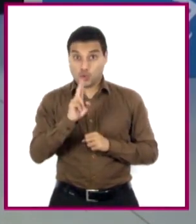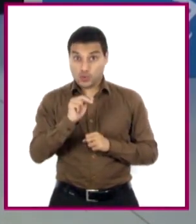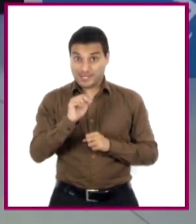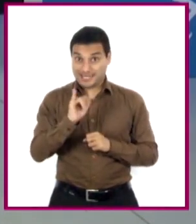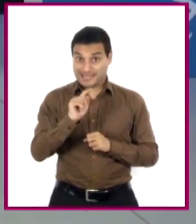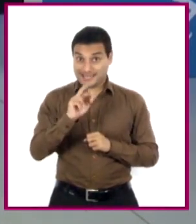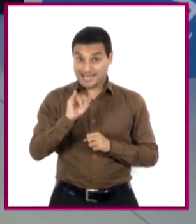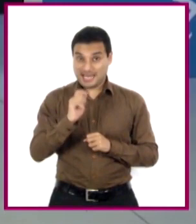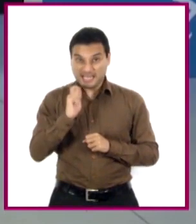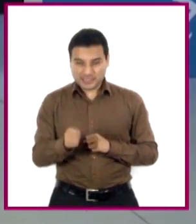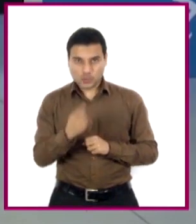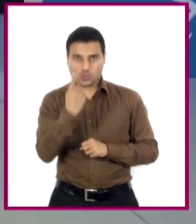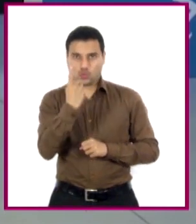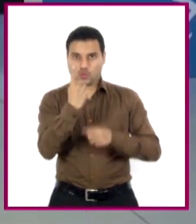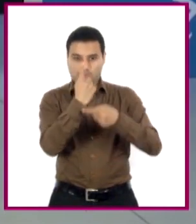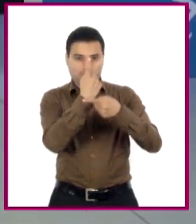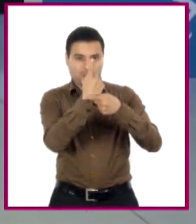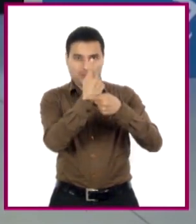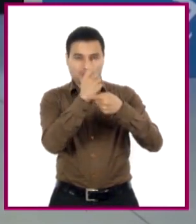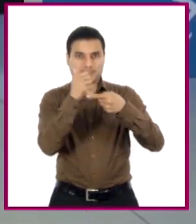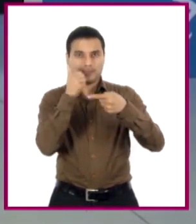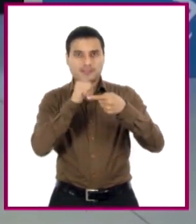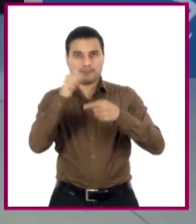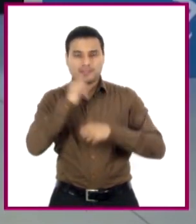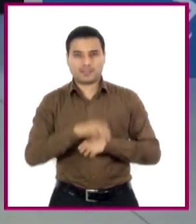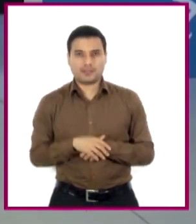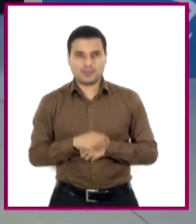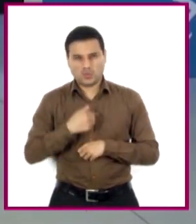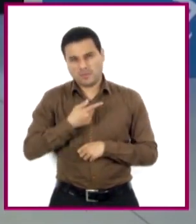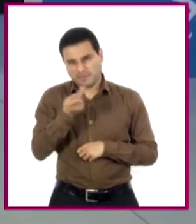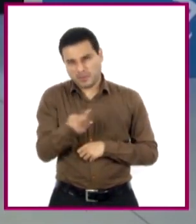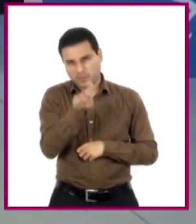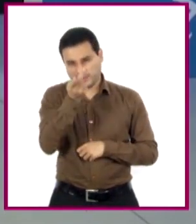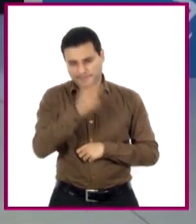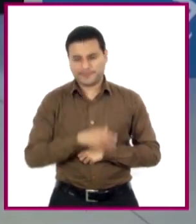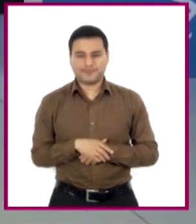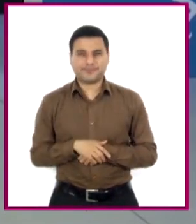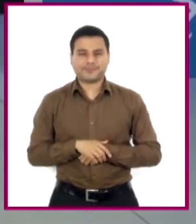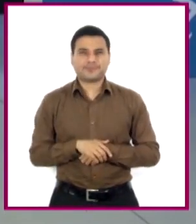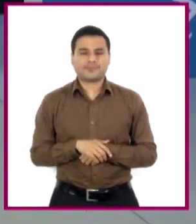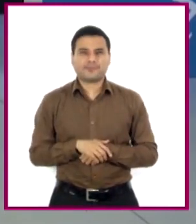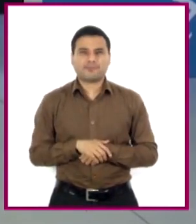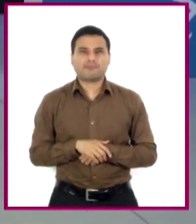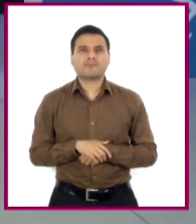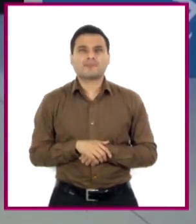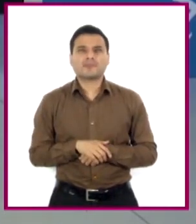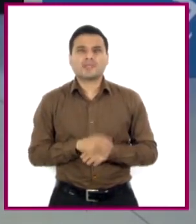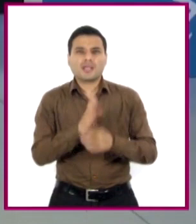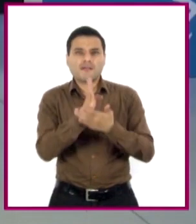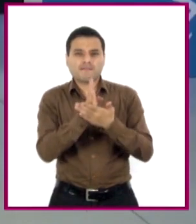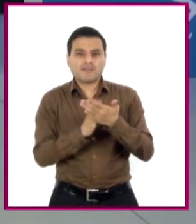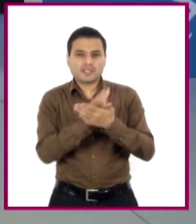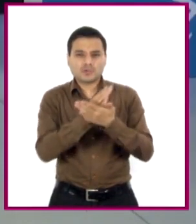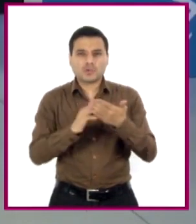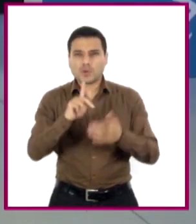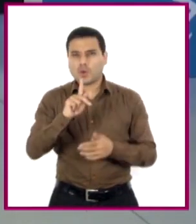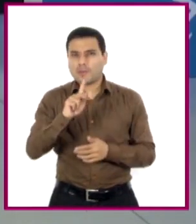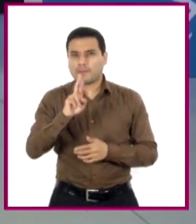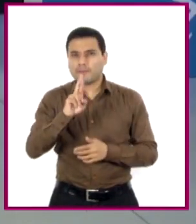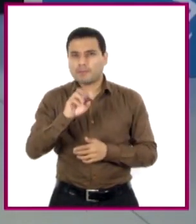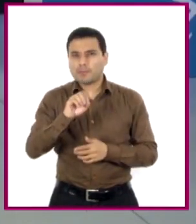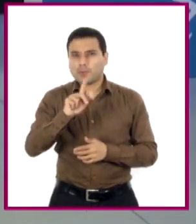tener 1 en el numerador. Y ahora yo tengo otra pregunta para ustedes. ¿Cuál será la fracción propia más